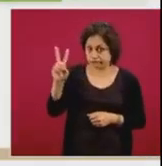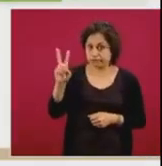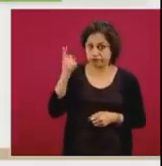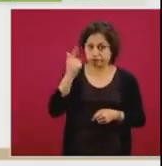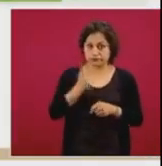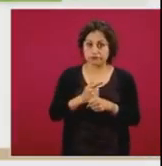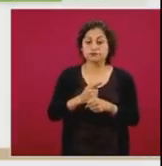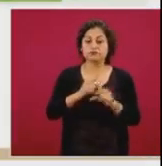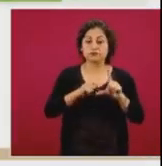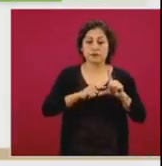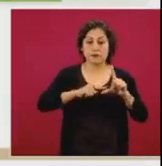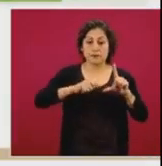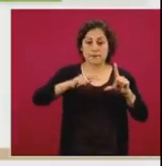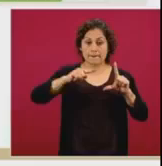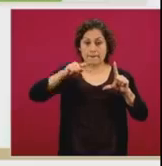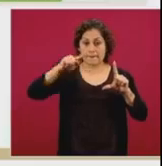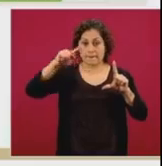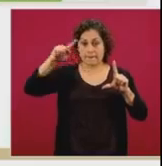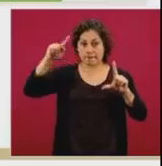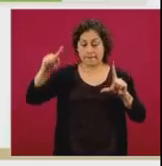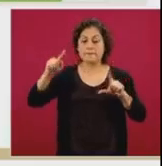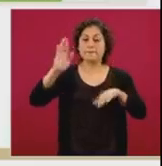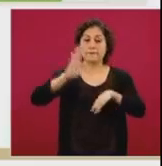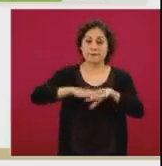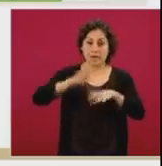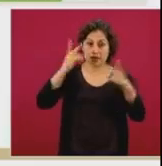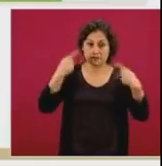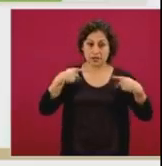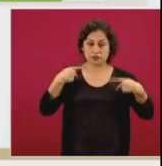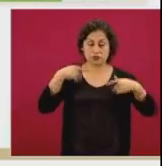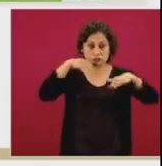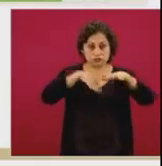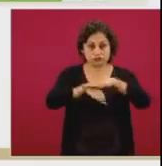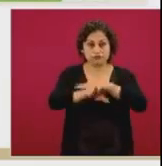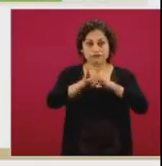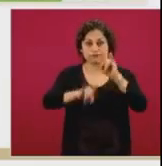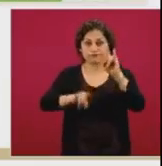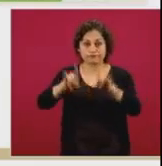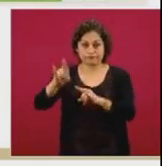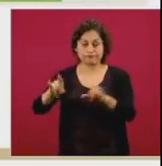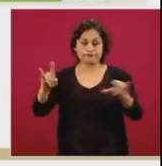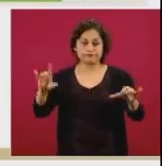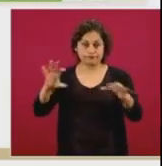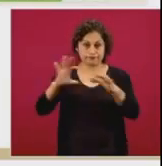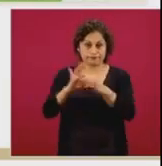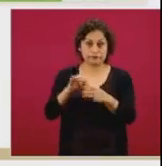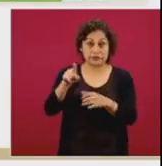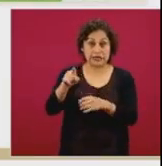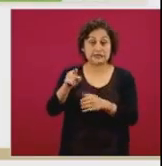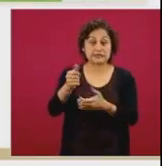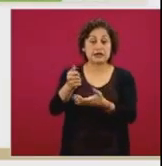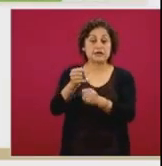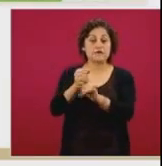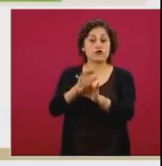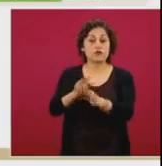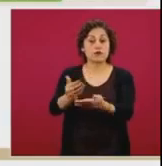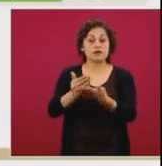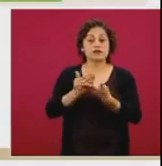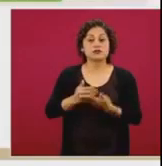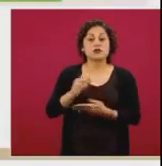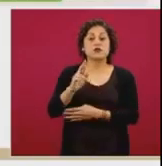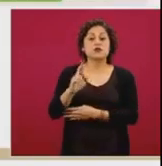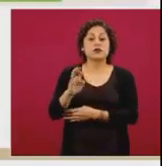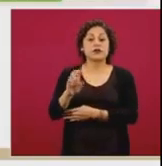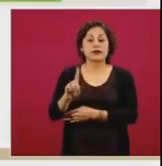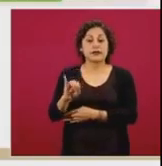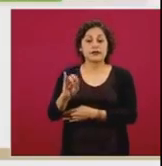personas o de camas ocupadas en la red IRAG, definida por los servicios de salud de todas